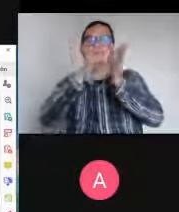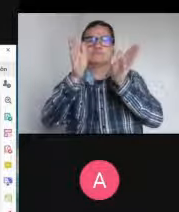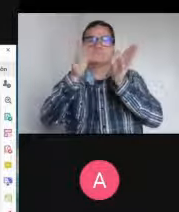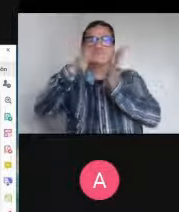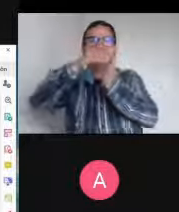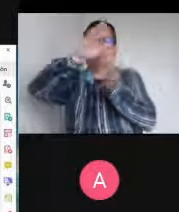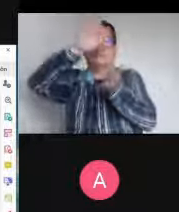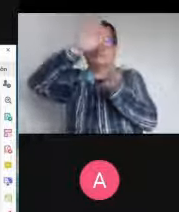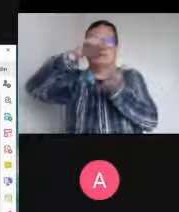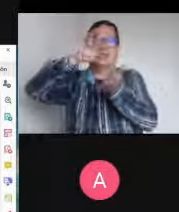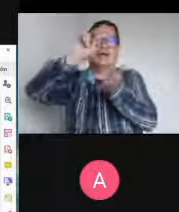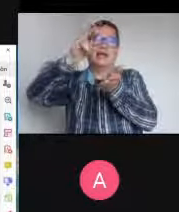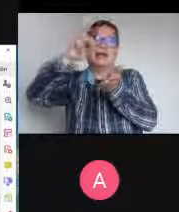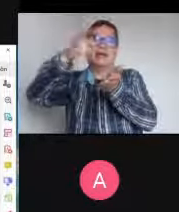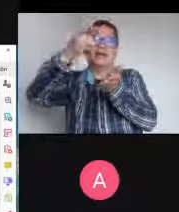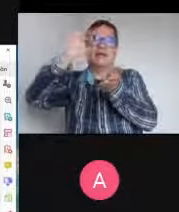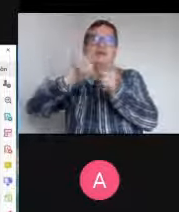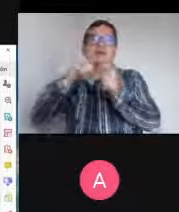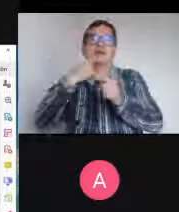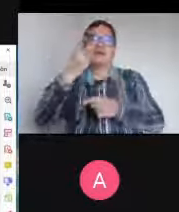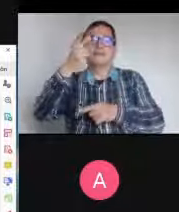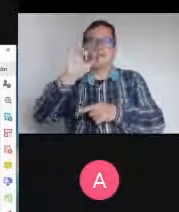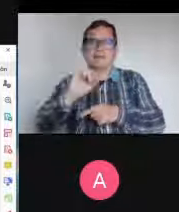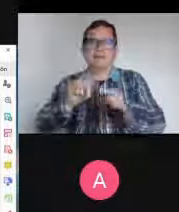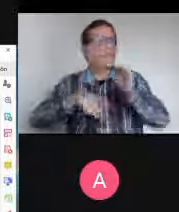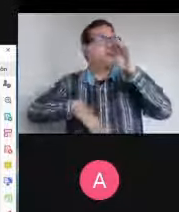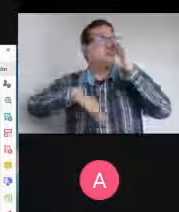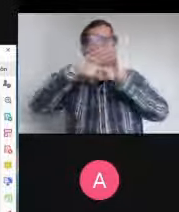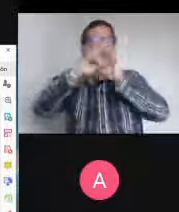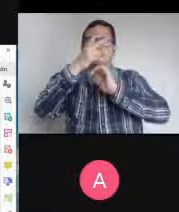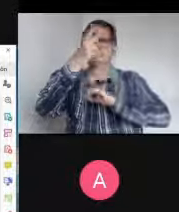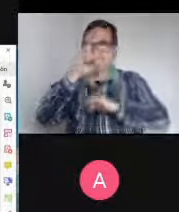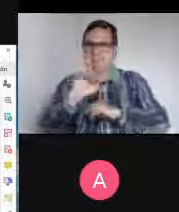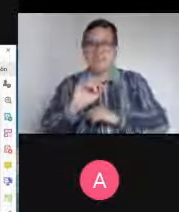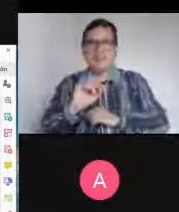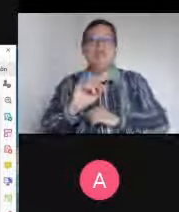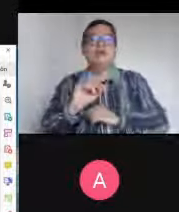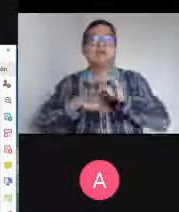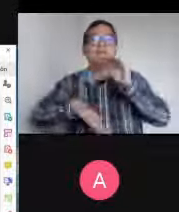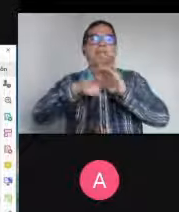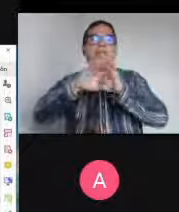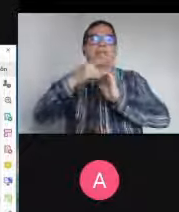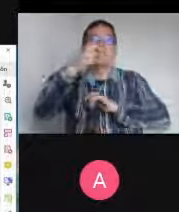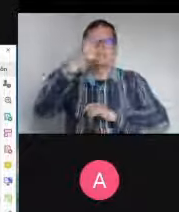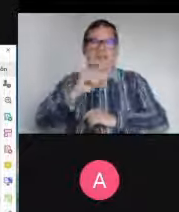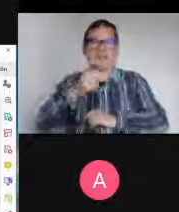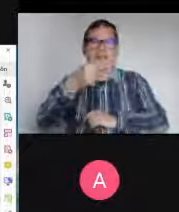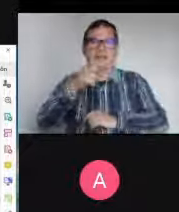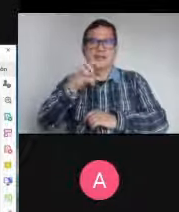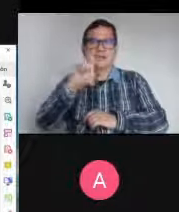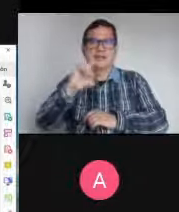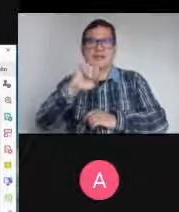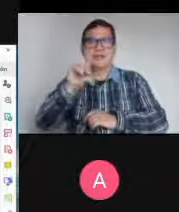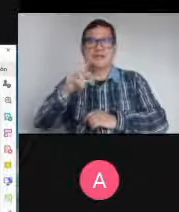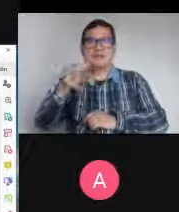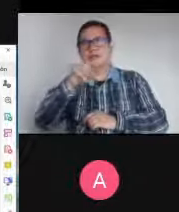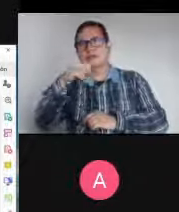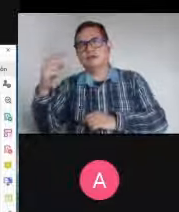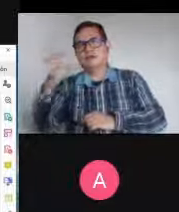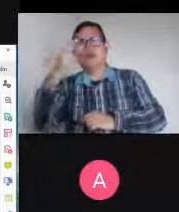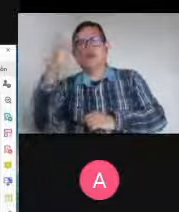Entonces, por ejemplo, aquí en el primero dice 20, quiere decir que el máximo soporta hasta 20 Hz. En el siguiente aparece 200, entonces